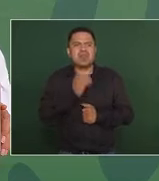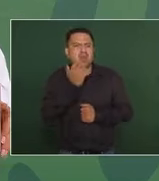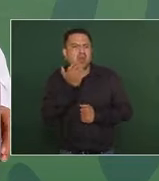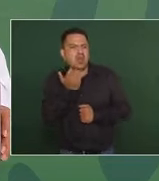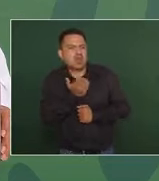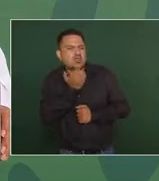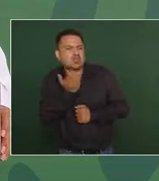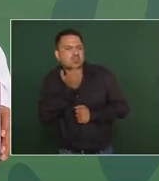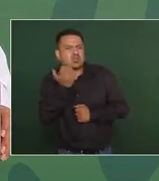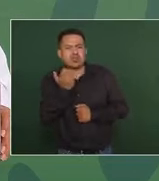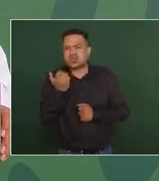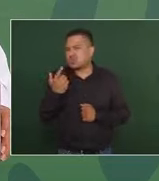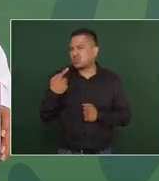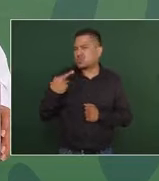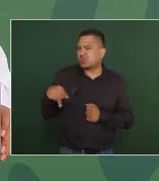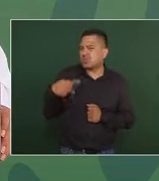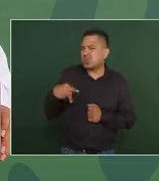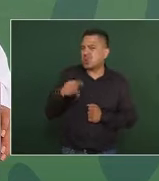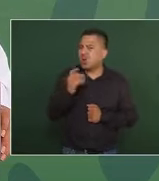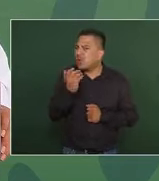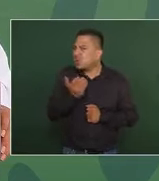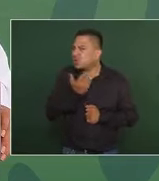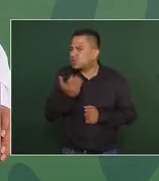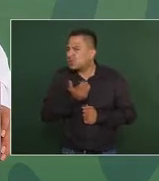costumbres, las tradiciones,